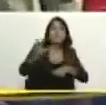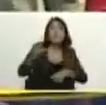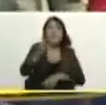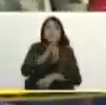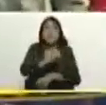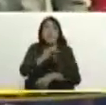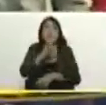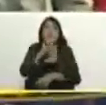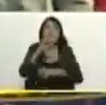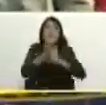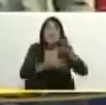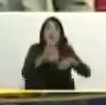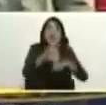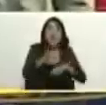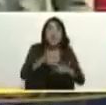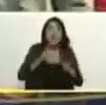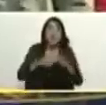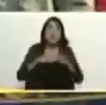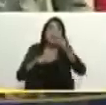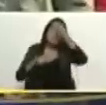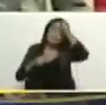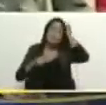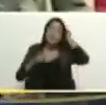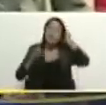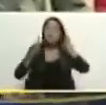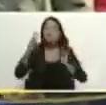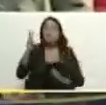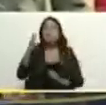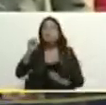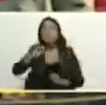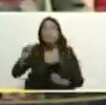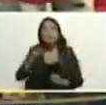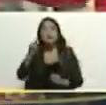del Índice, de la Pastora,